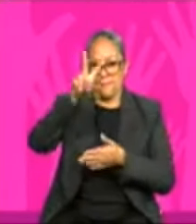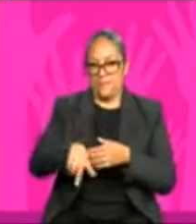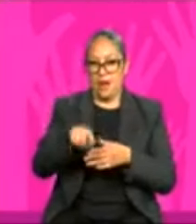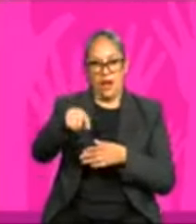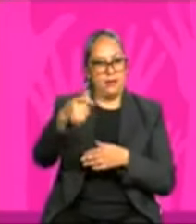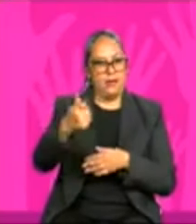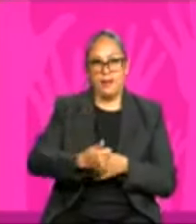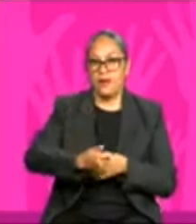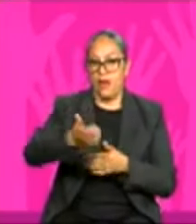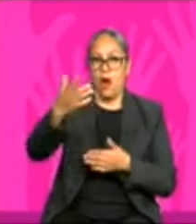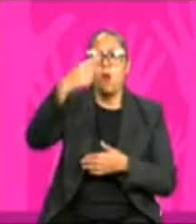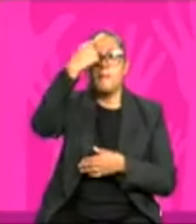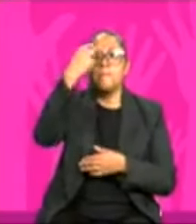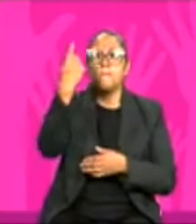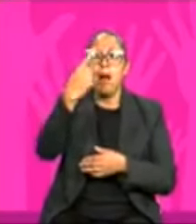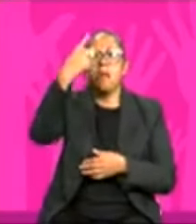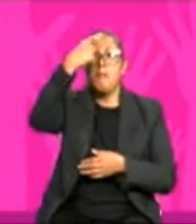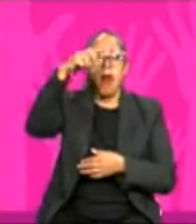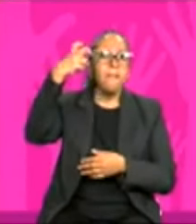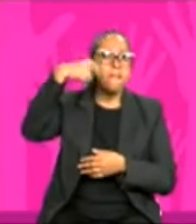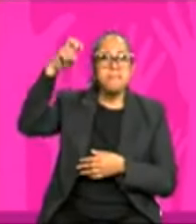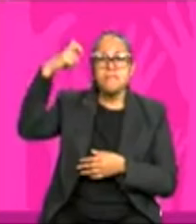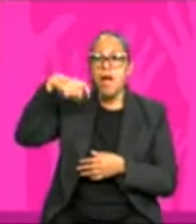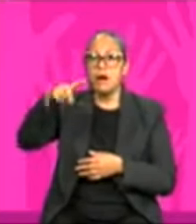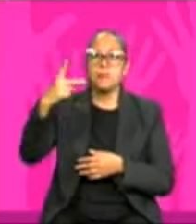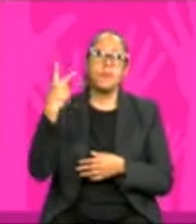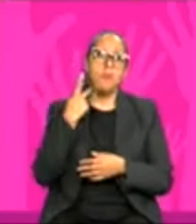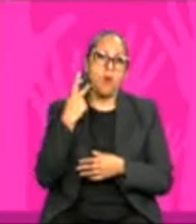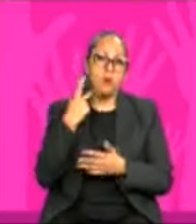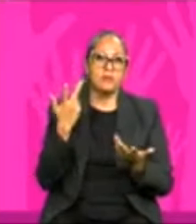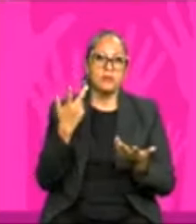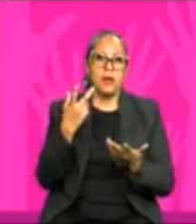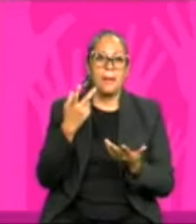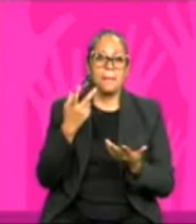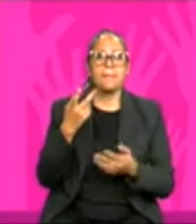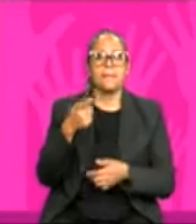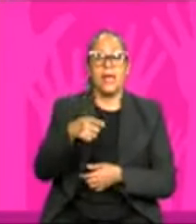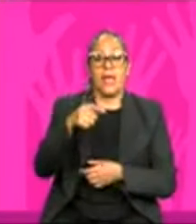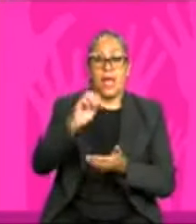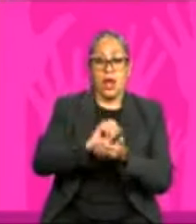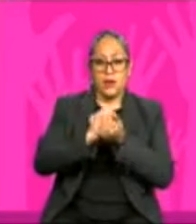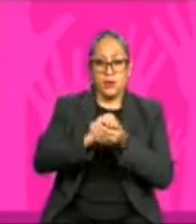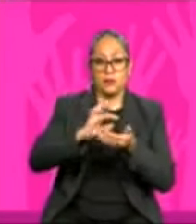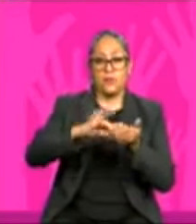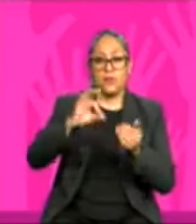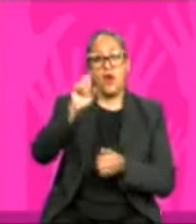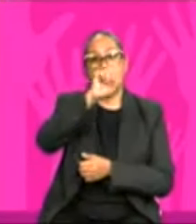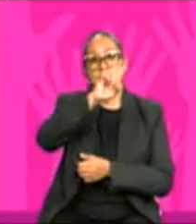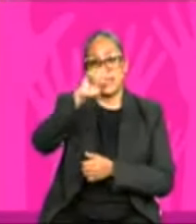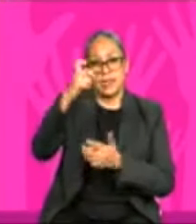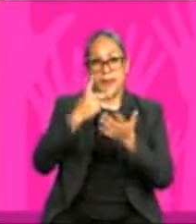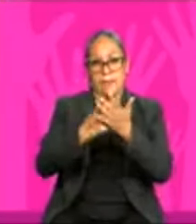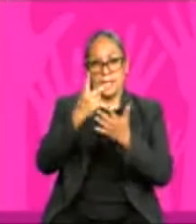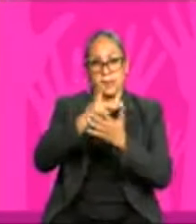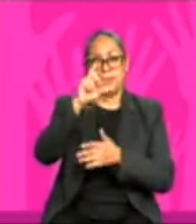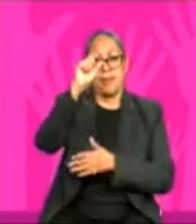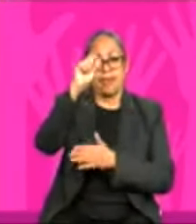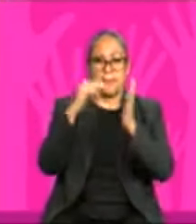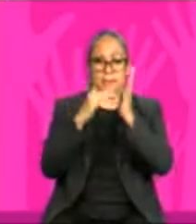increíbles para que viajaran los políticos. El presidente rifó 100 premios de 20 millones de